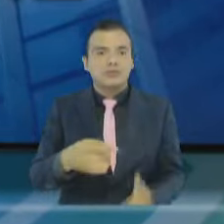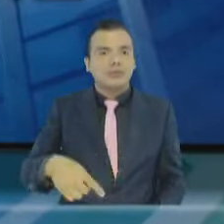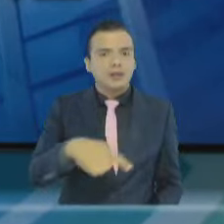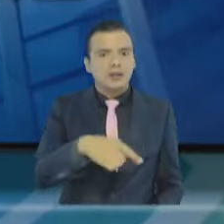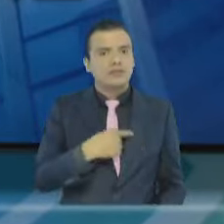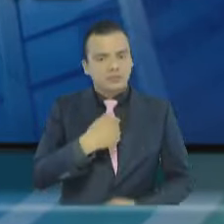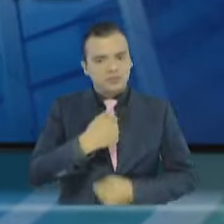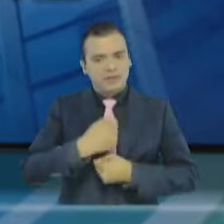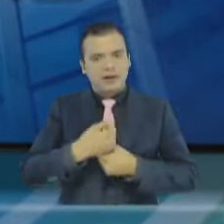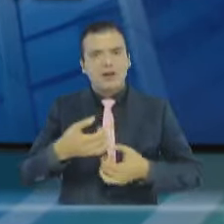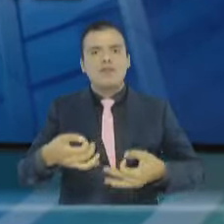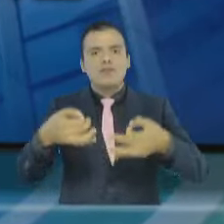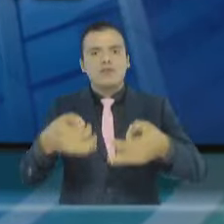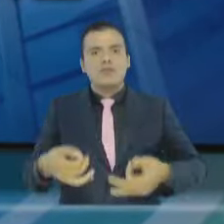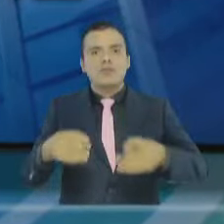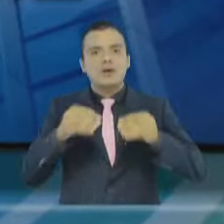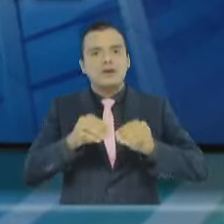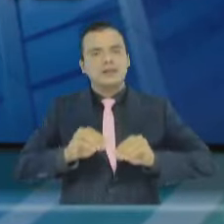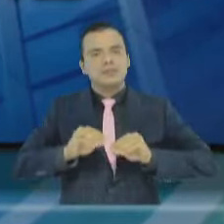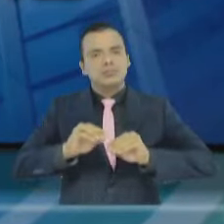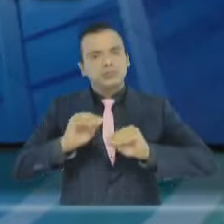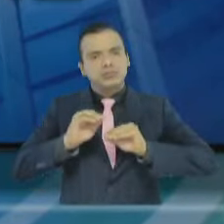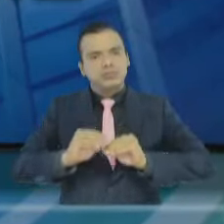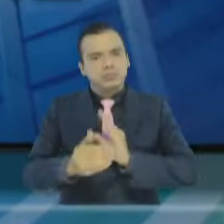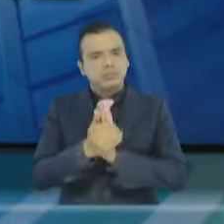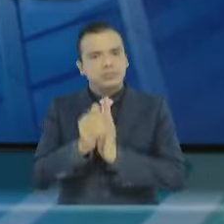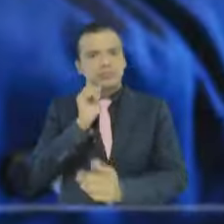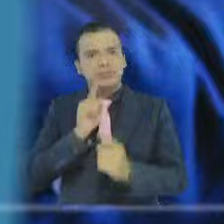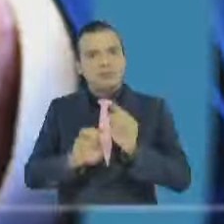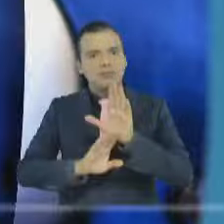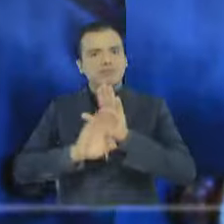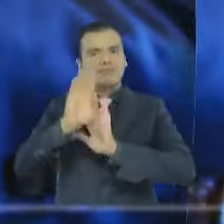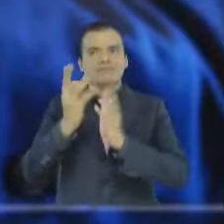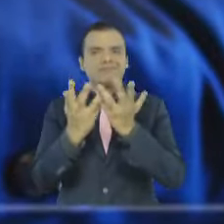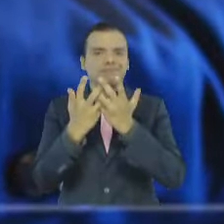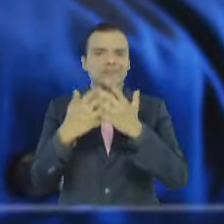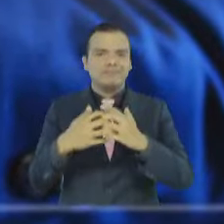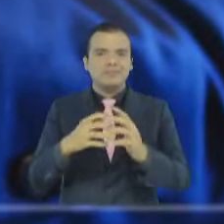y el desarrollo de capacidades del tejido empresarial.